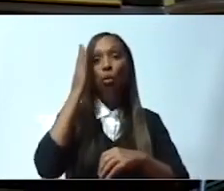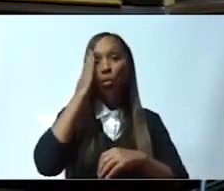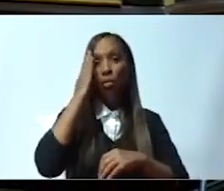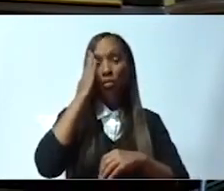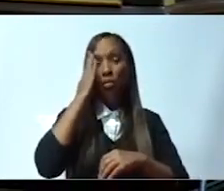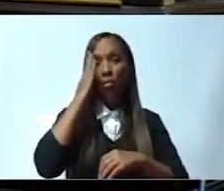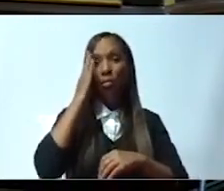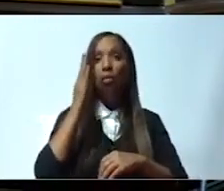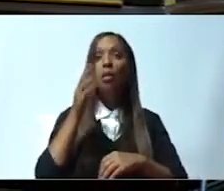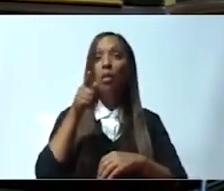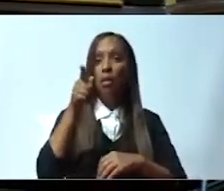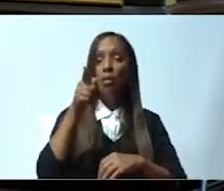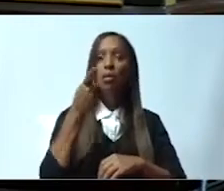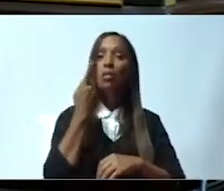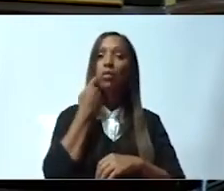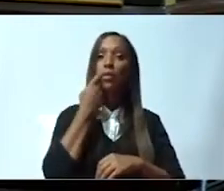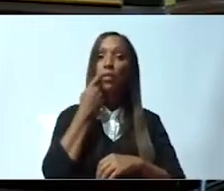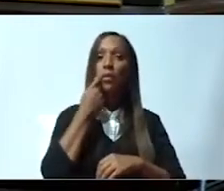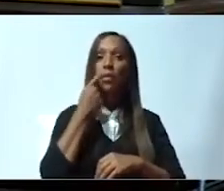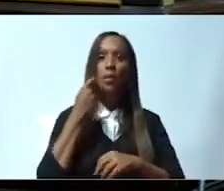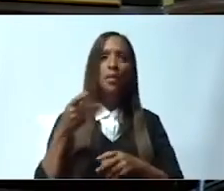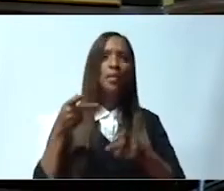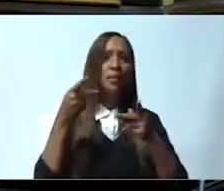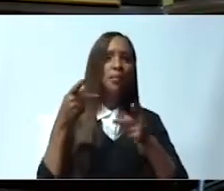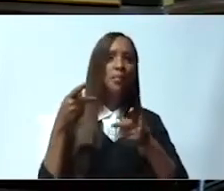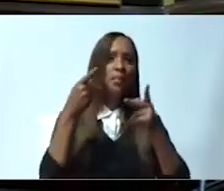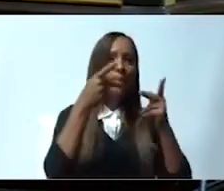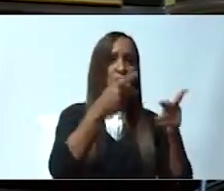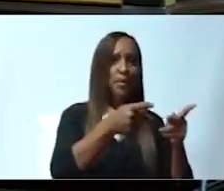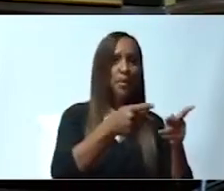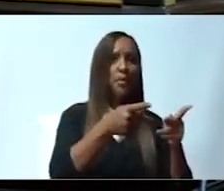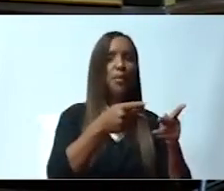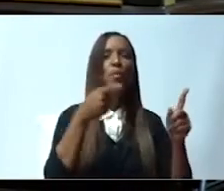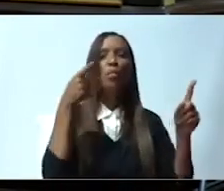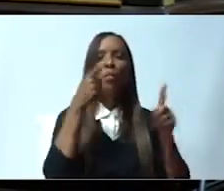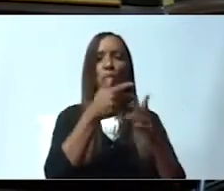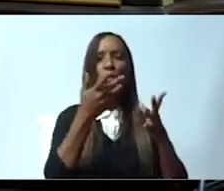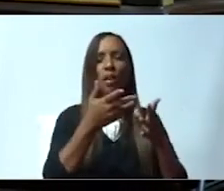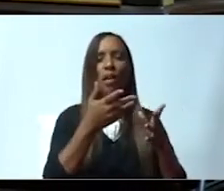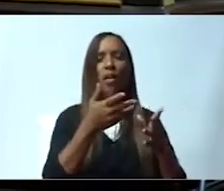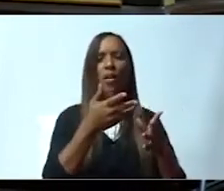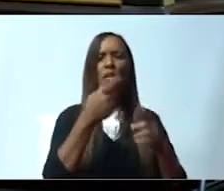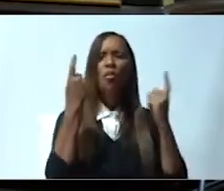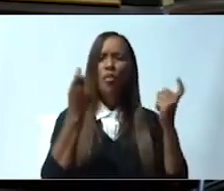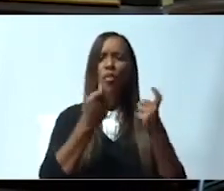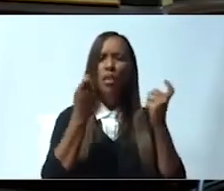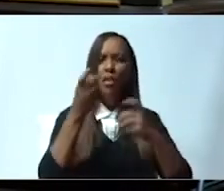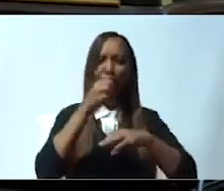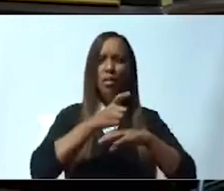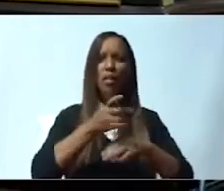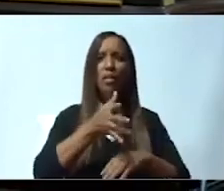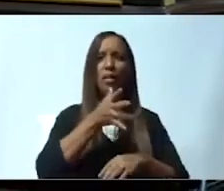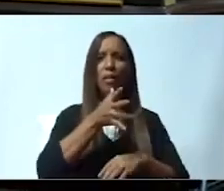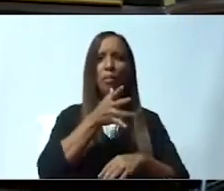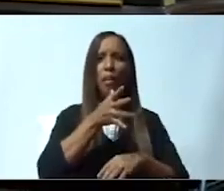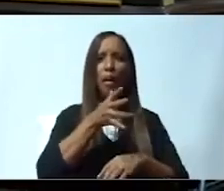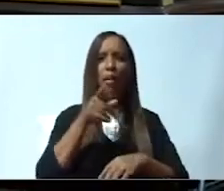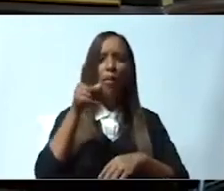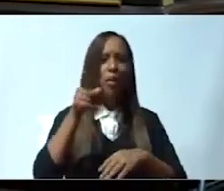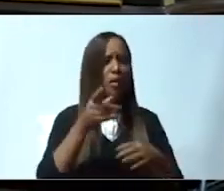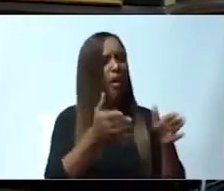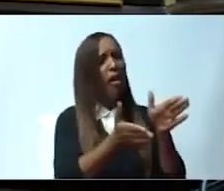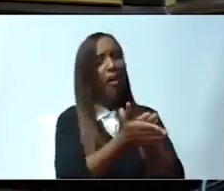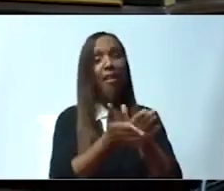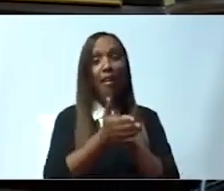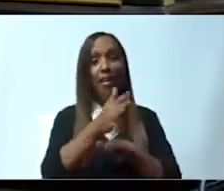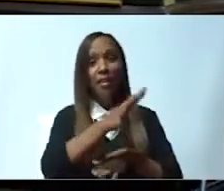grandes, estaba agasajando ahí a las madres, conoce todo el territorio de los jardines. Nuestro objetivo con este